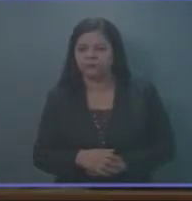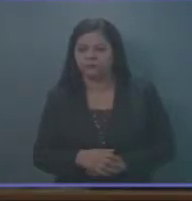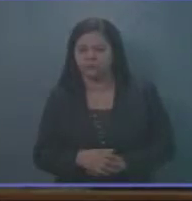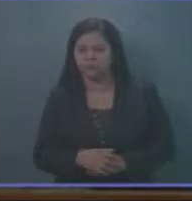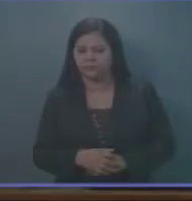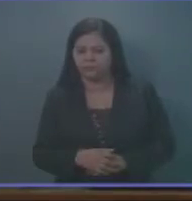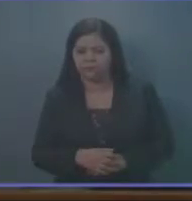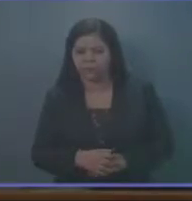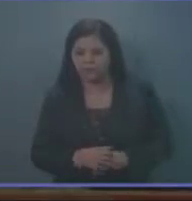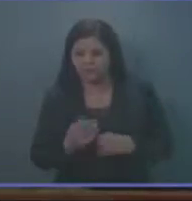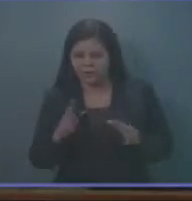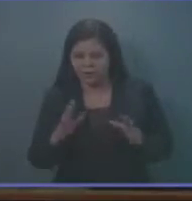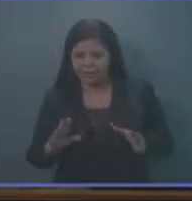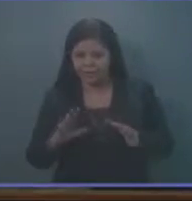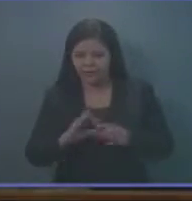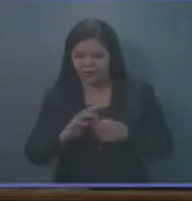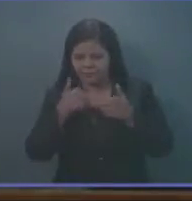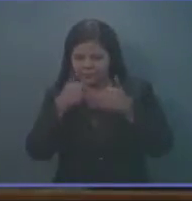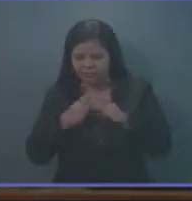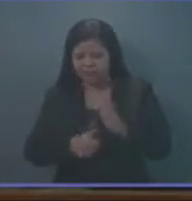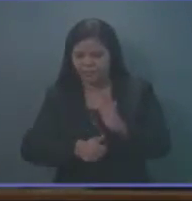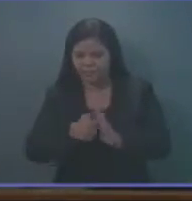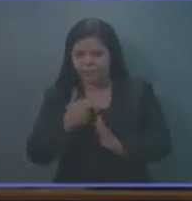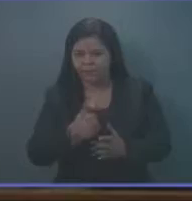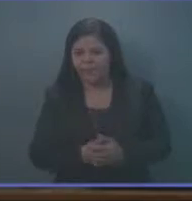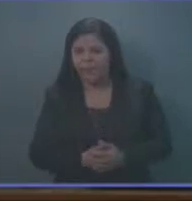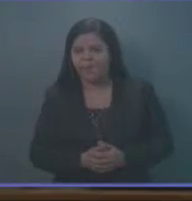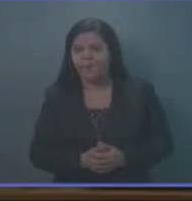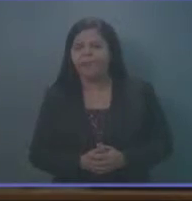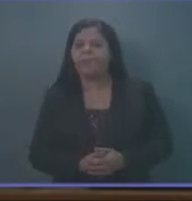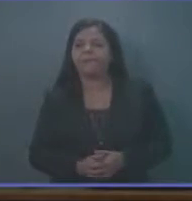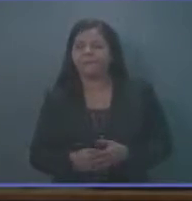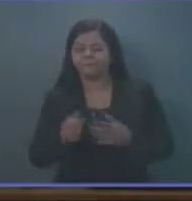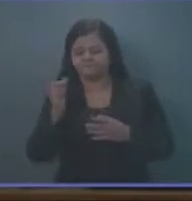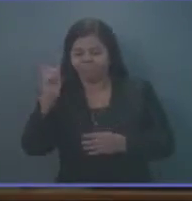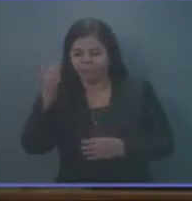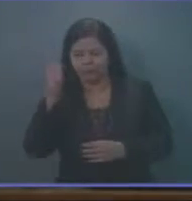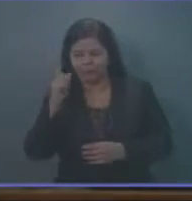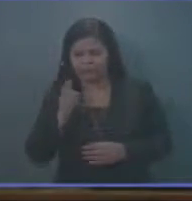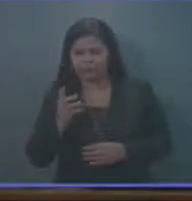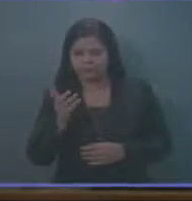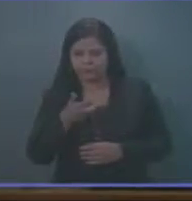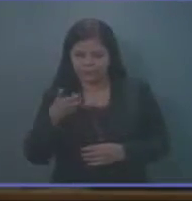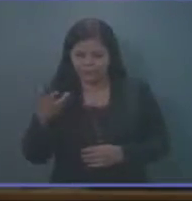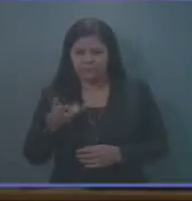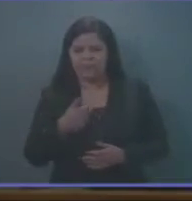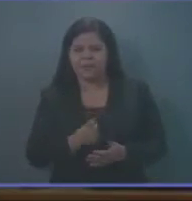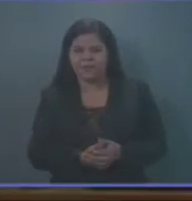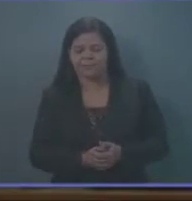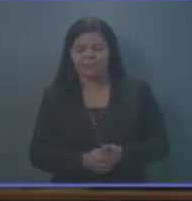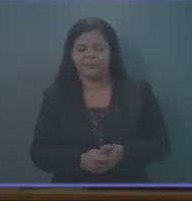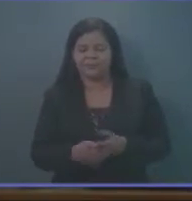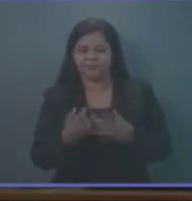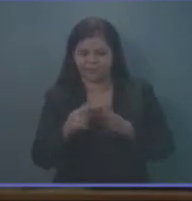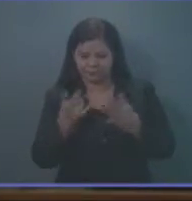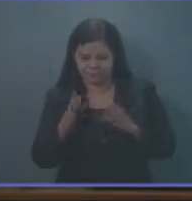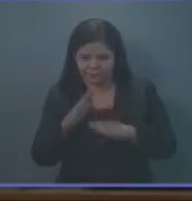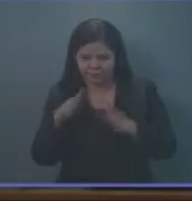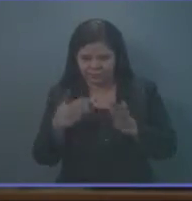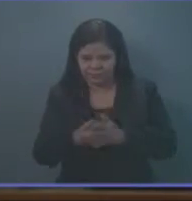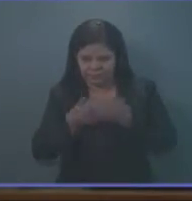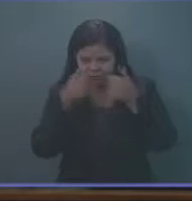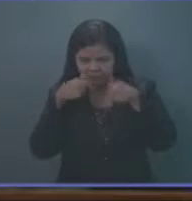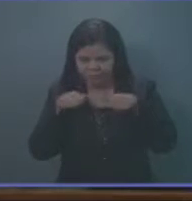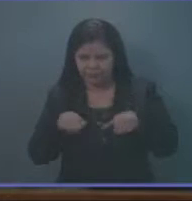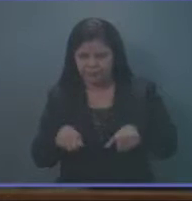Quiero mandarles un saludo a todos los maestros y maestras que acompañan esta tarde a esta